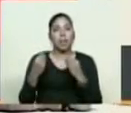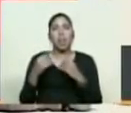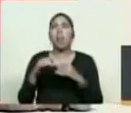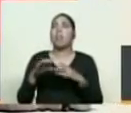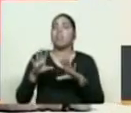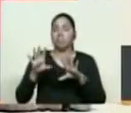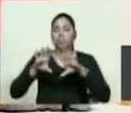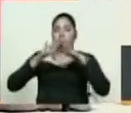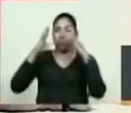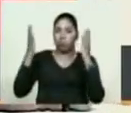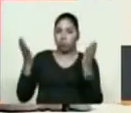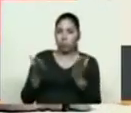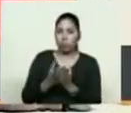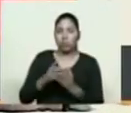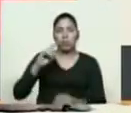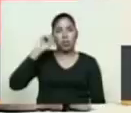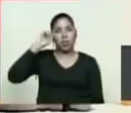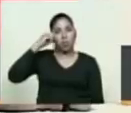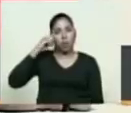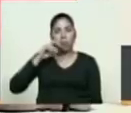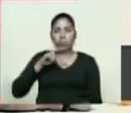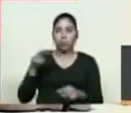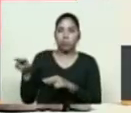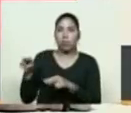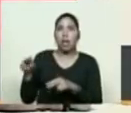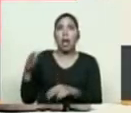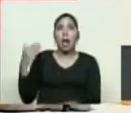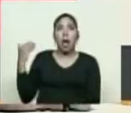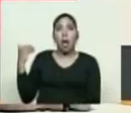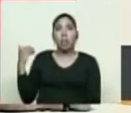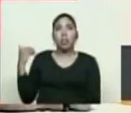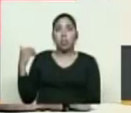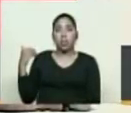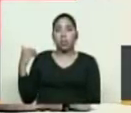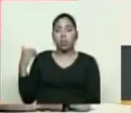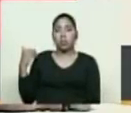y recuerde claramente cómo actuaba la derecha